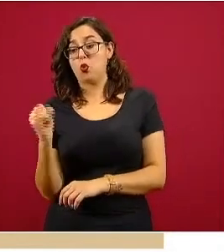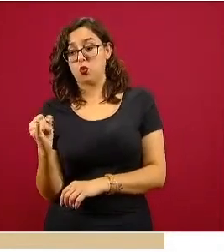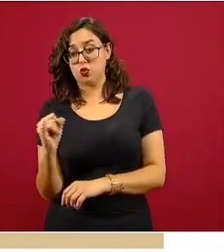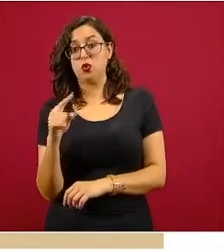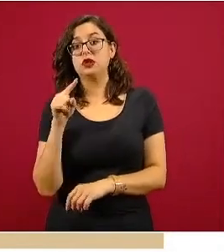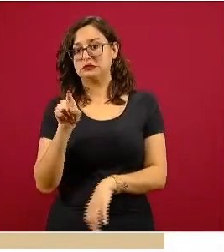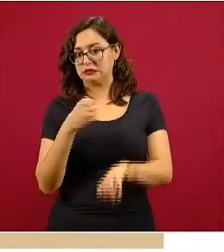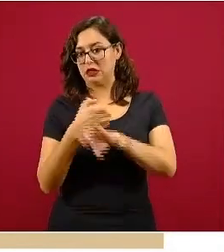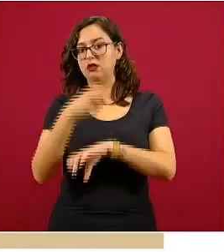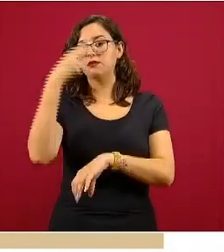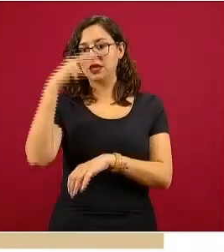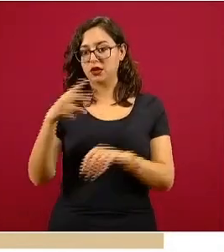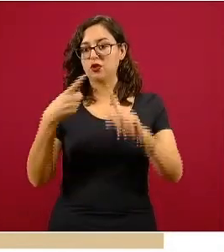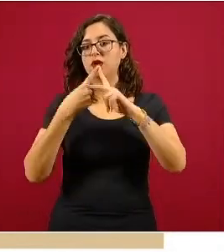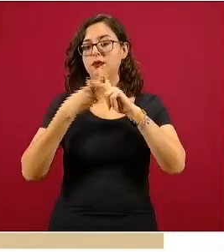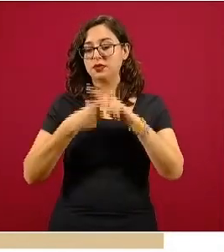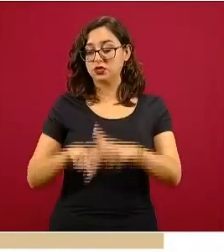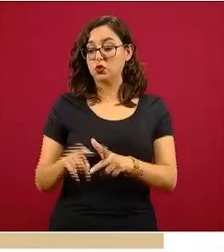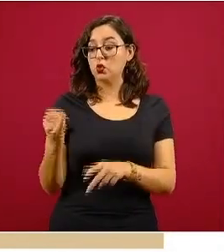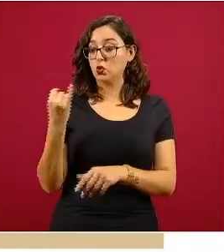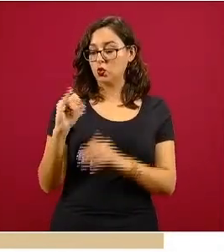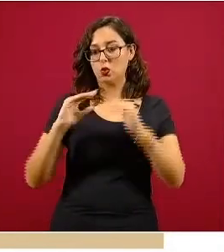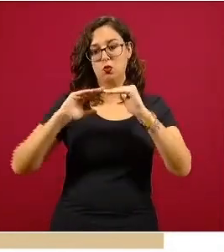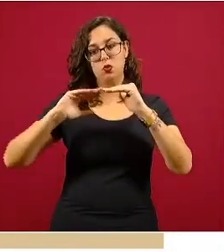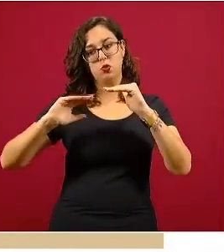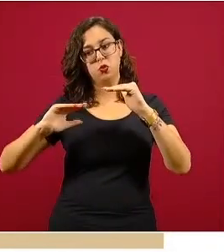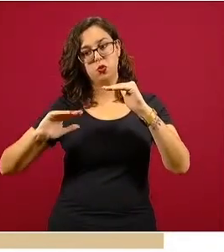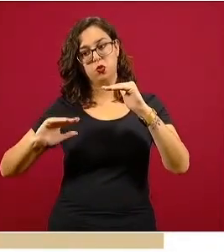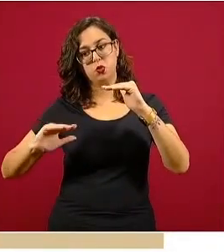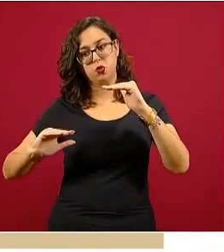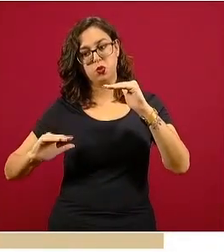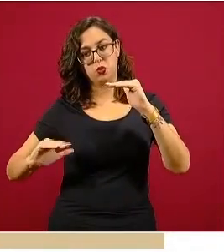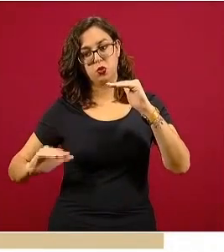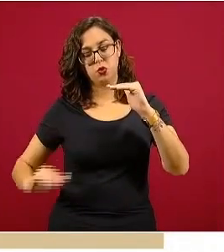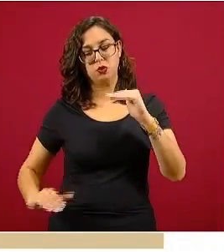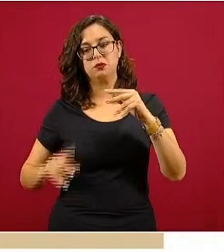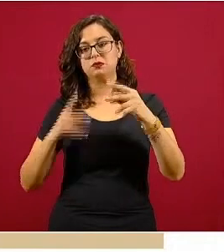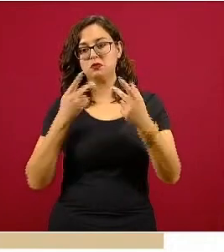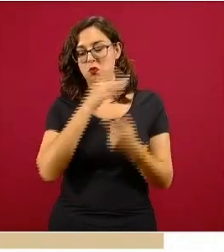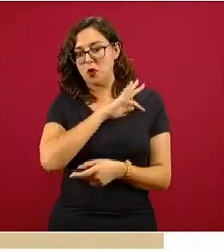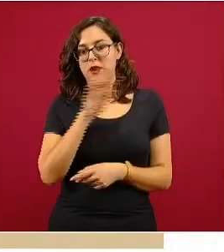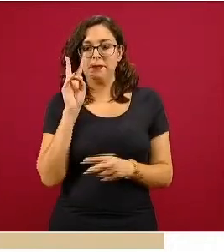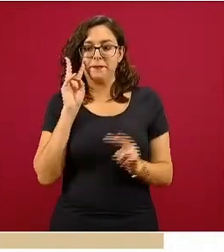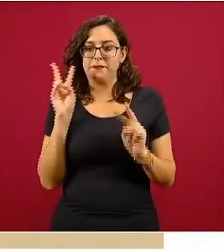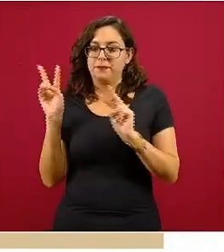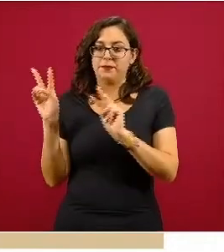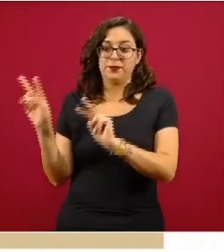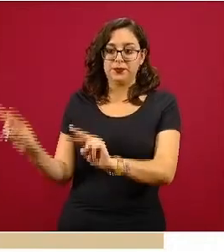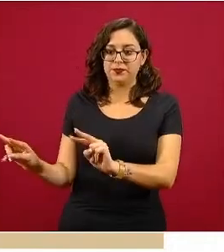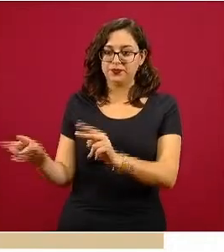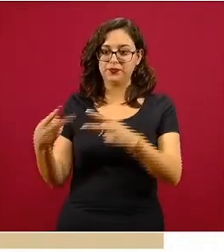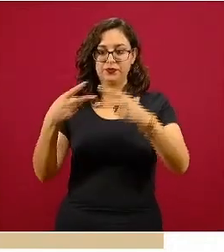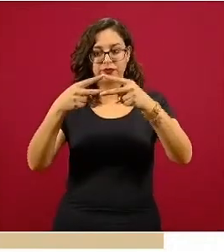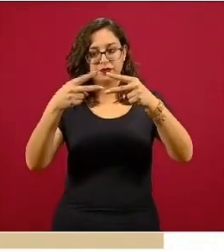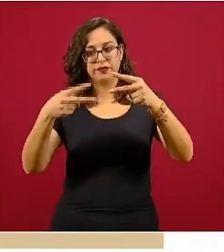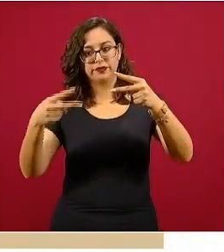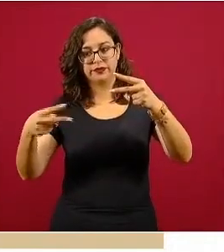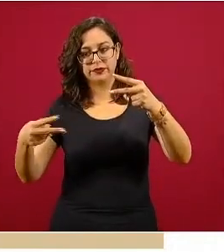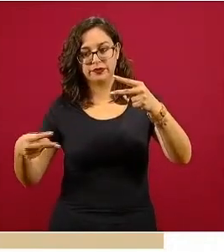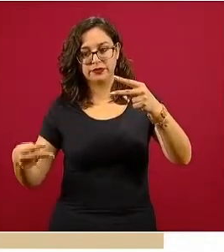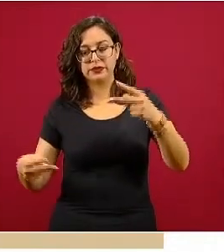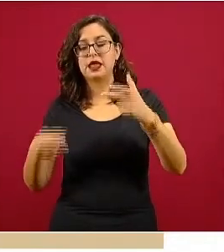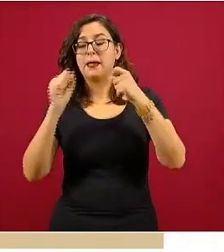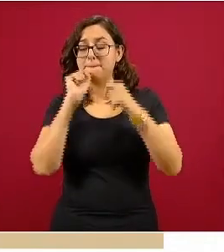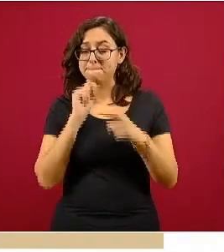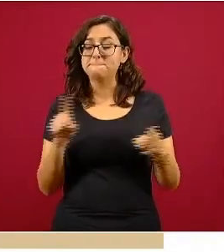el mes de junio y es un descenso que se ha mantenido y va precisamente de la mano del comportamiento de los casos, ¿no? Que vimos que también de manera temprana